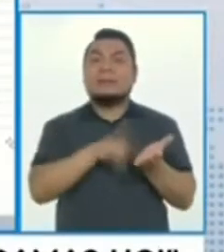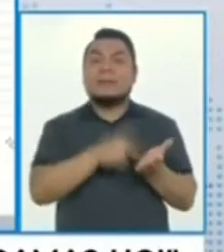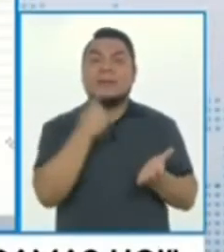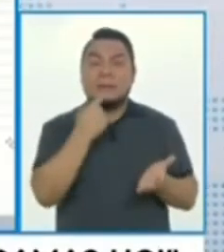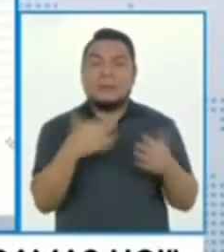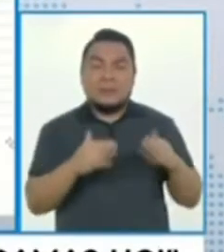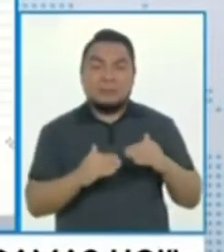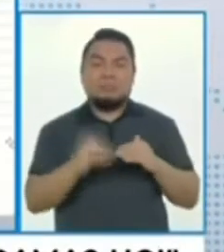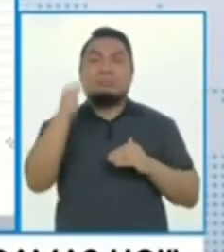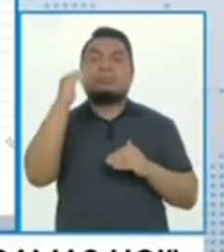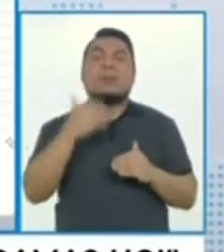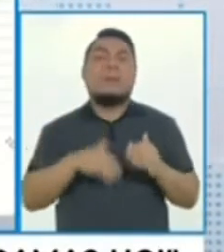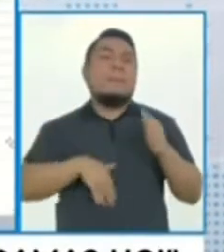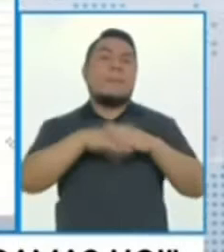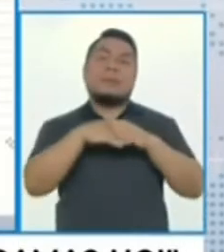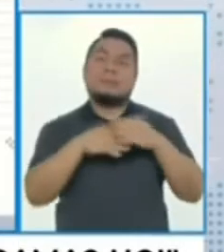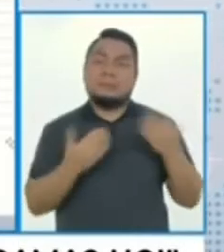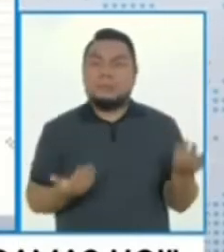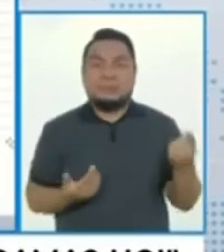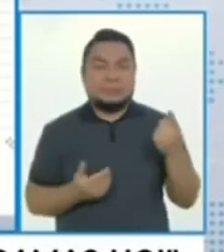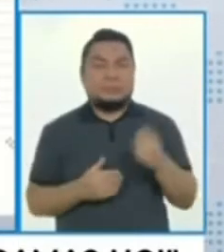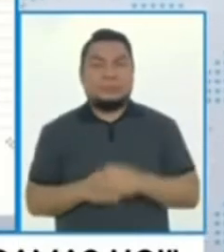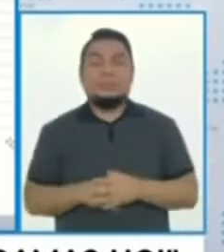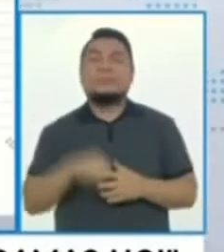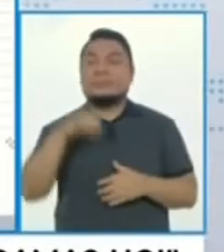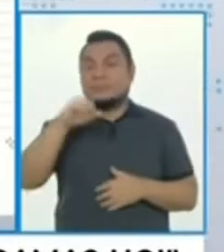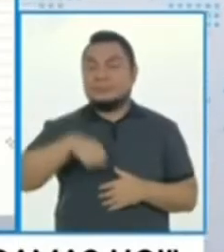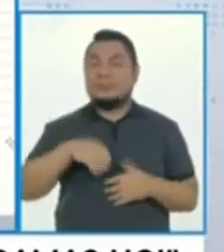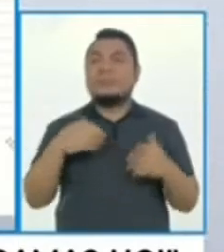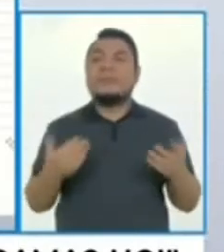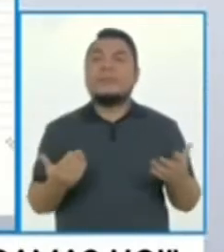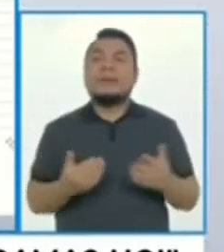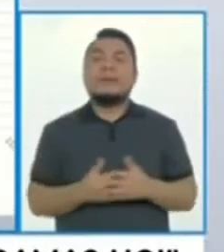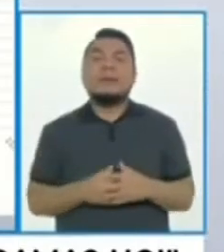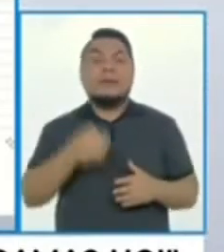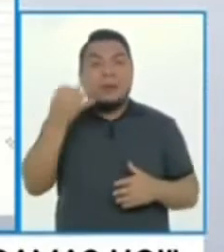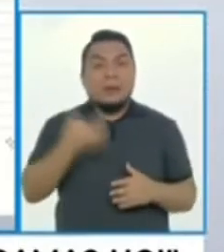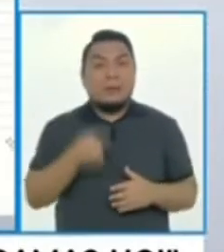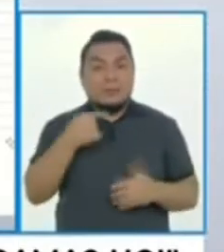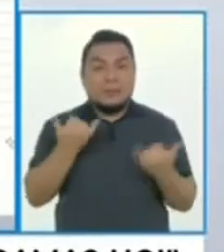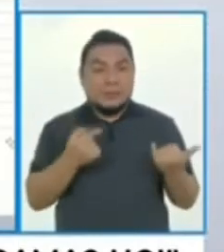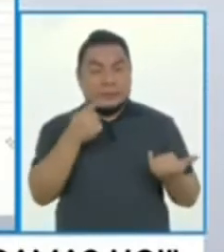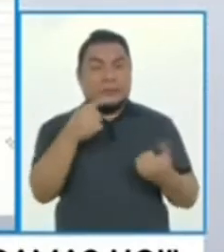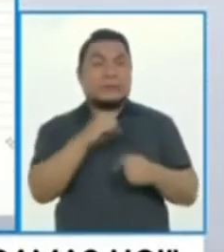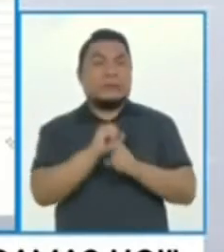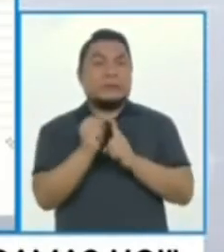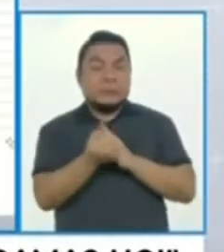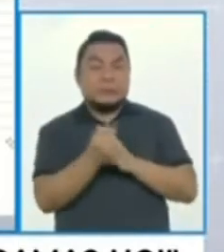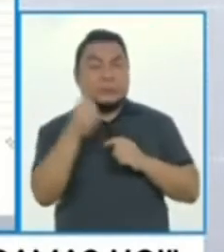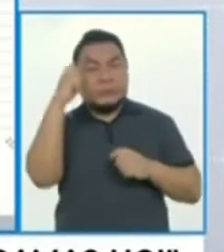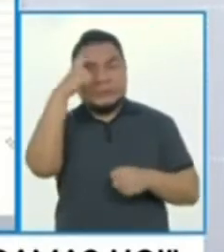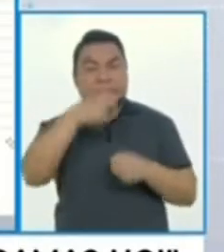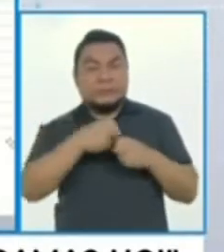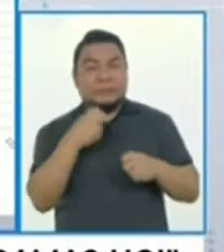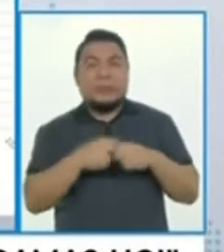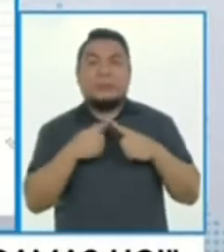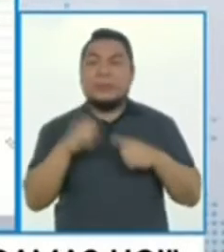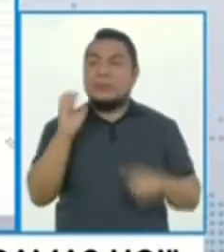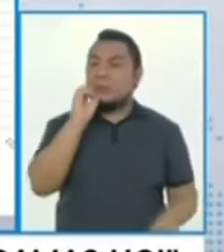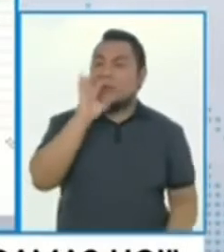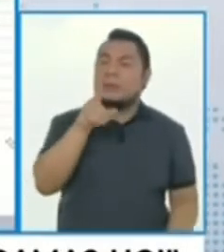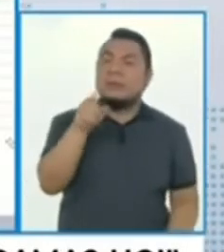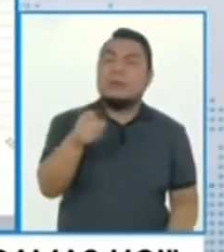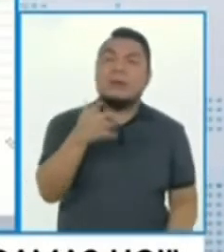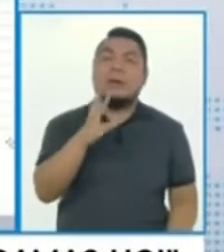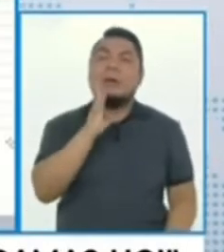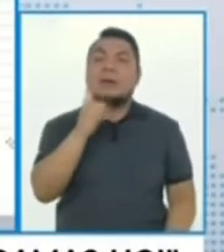de haber superado el máximo histórico, ¿no es cierto? Y en realidad estamos en una situación complicada, pero se nos había dicho que,